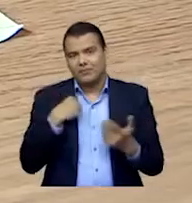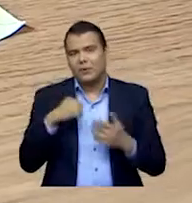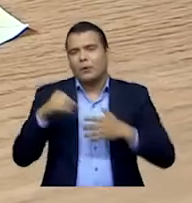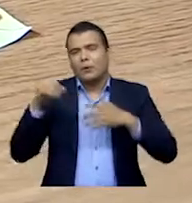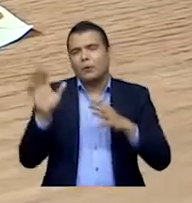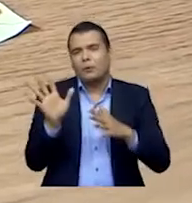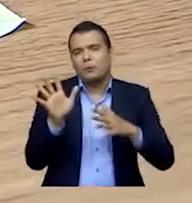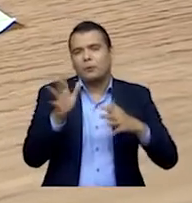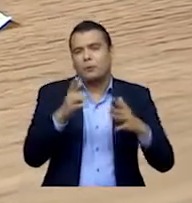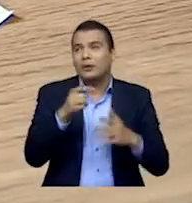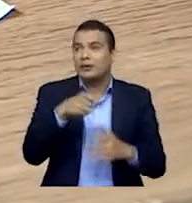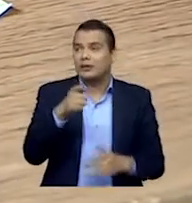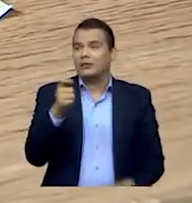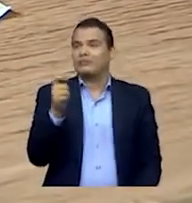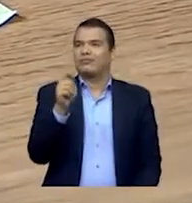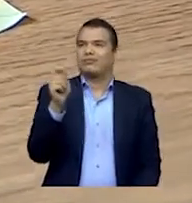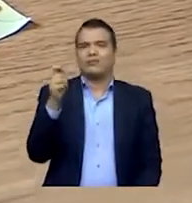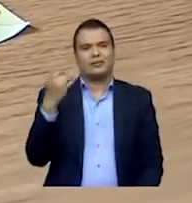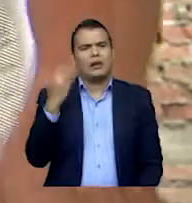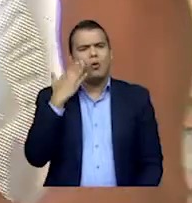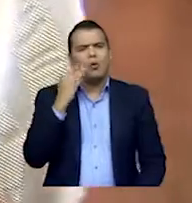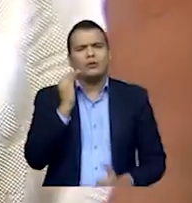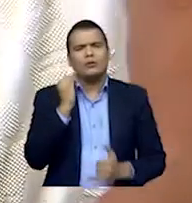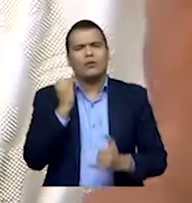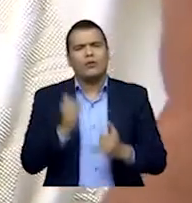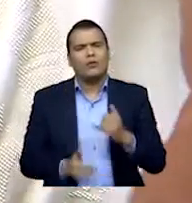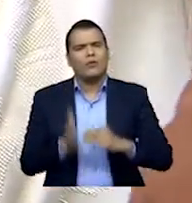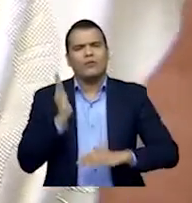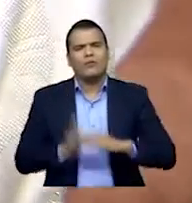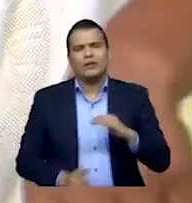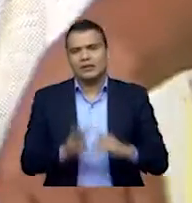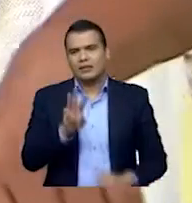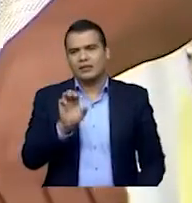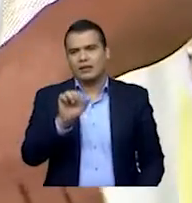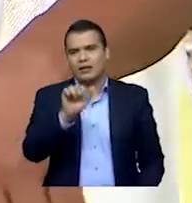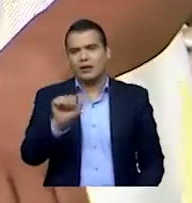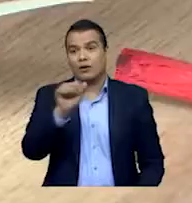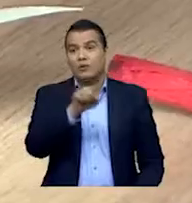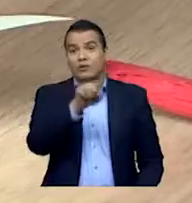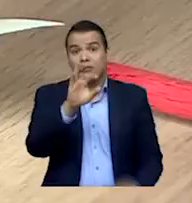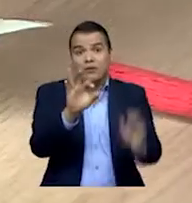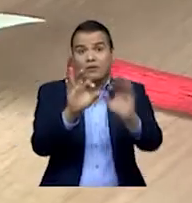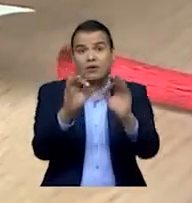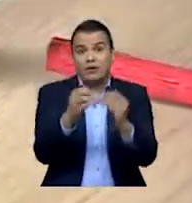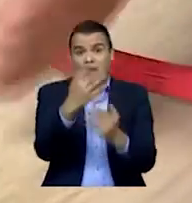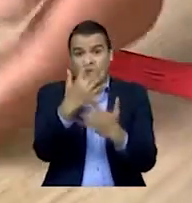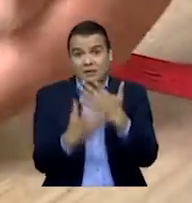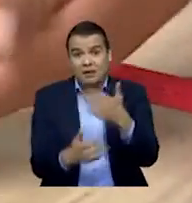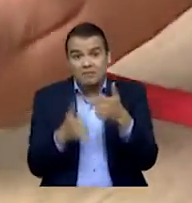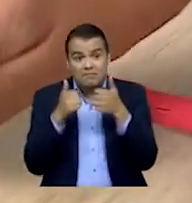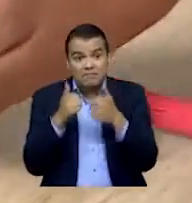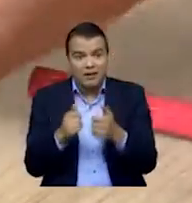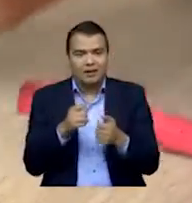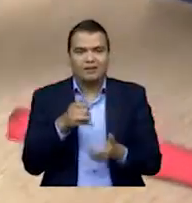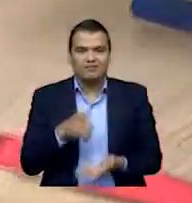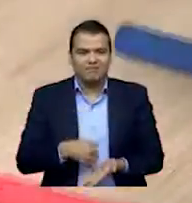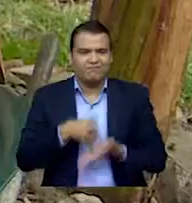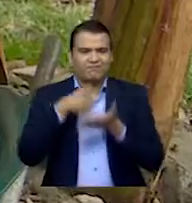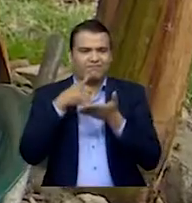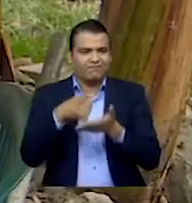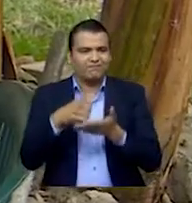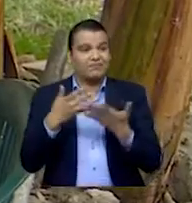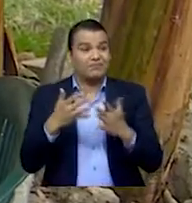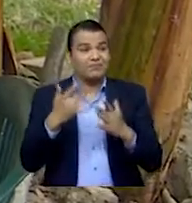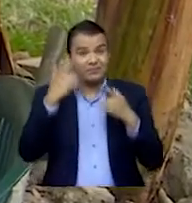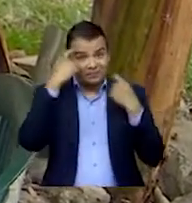la final del concurso será el 30 de boca donde se premiarán a las 10 familias que mejor dejar en sus fachadas esta estrategia